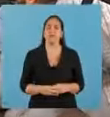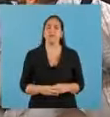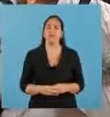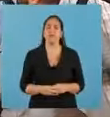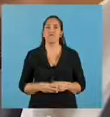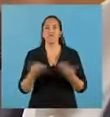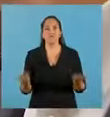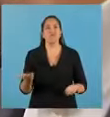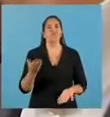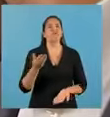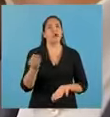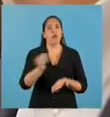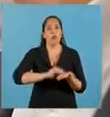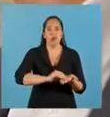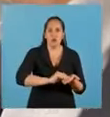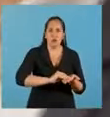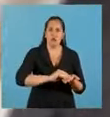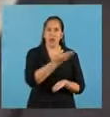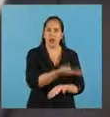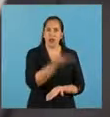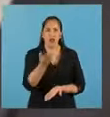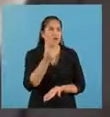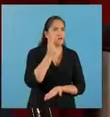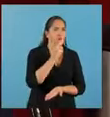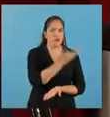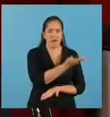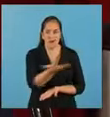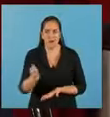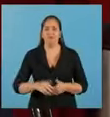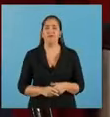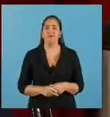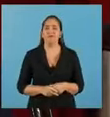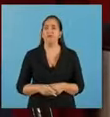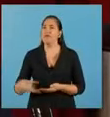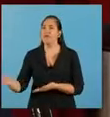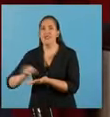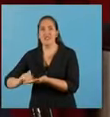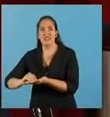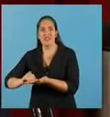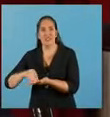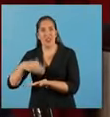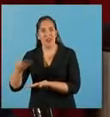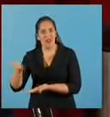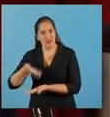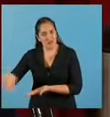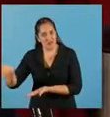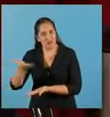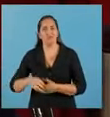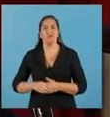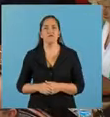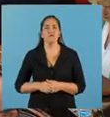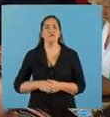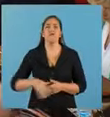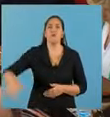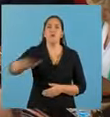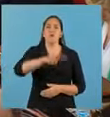señoras y señoras diputadas, señores y señoras senadoras, querido pueblo